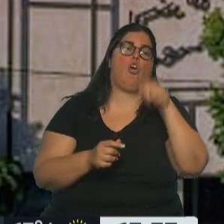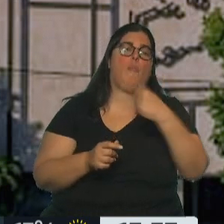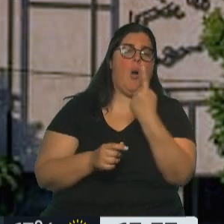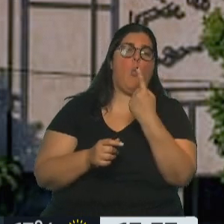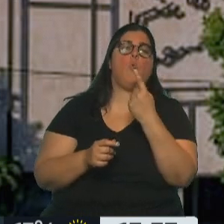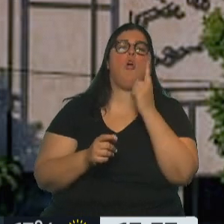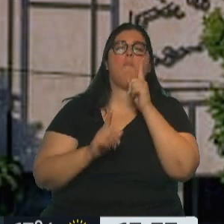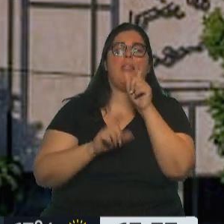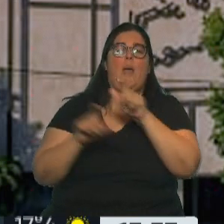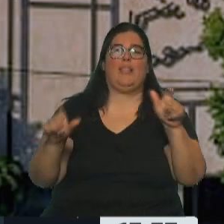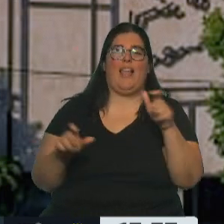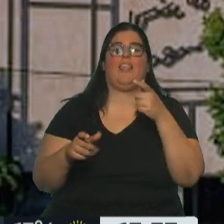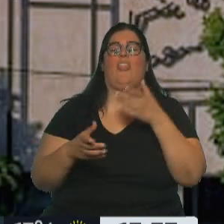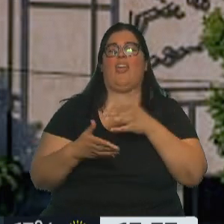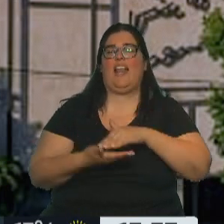tasa de mortalidad